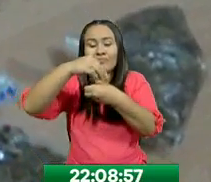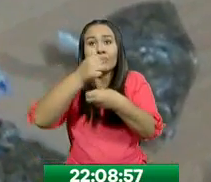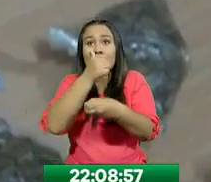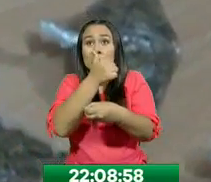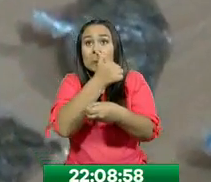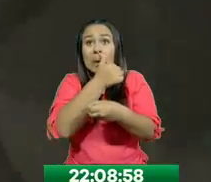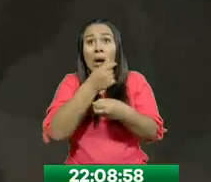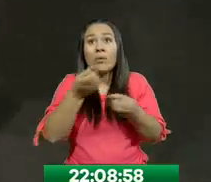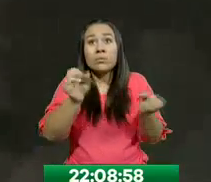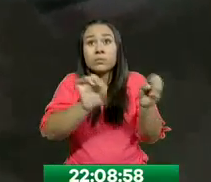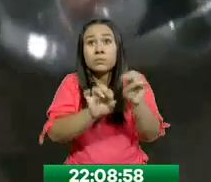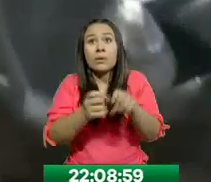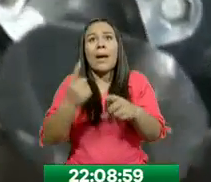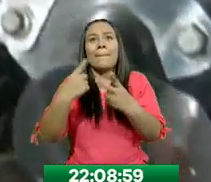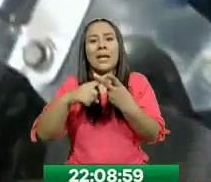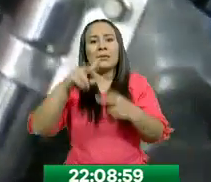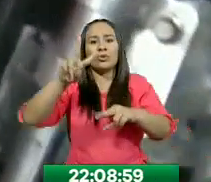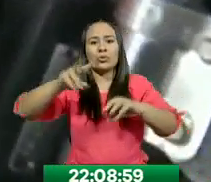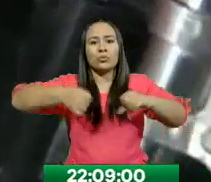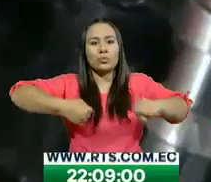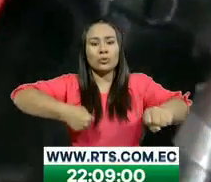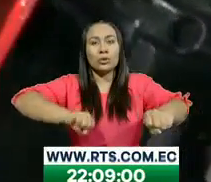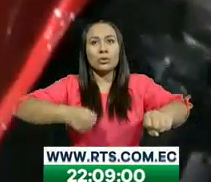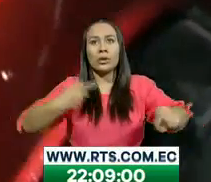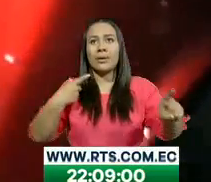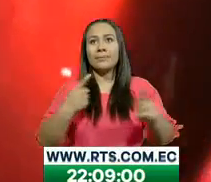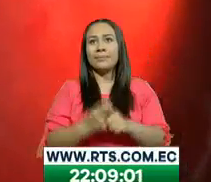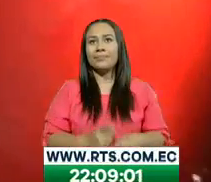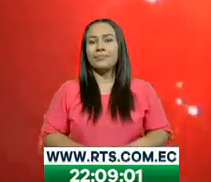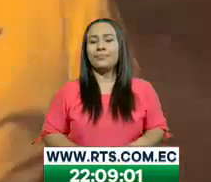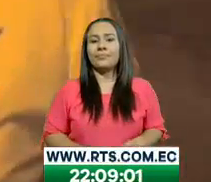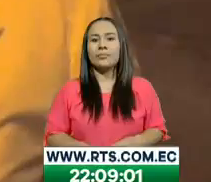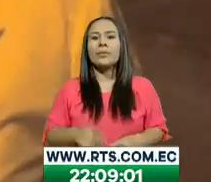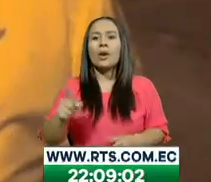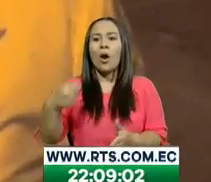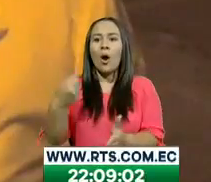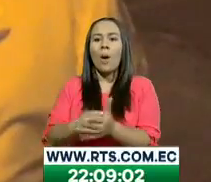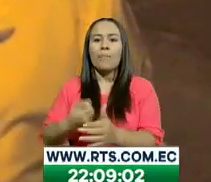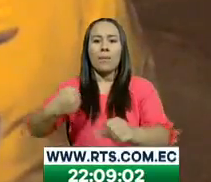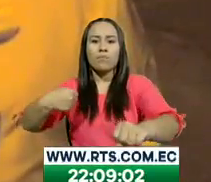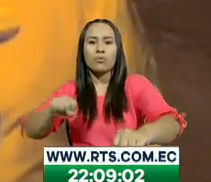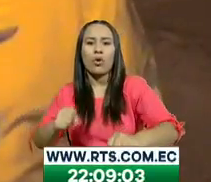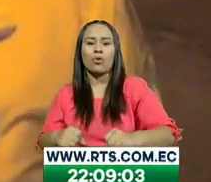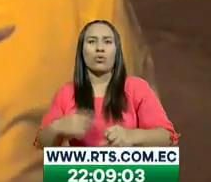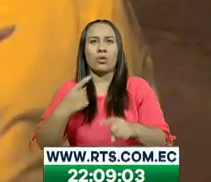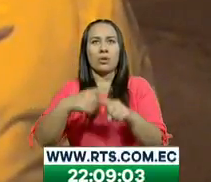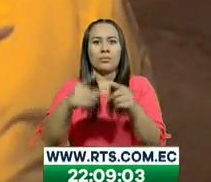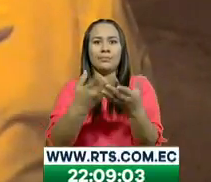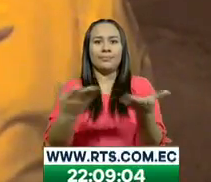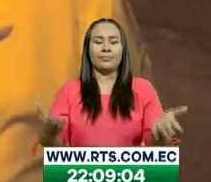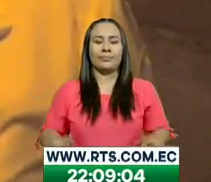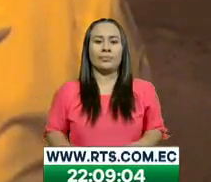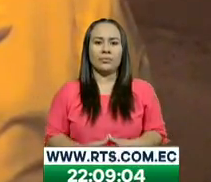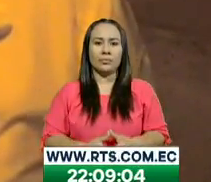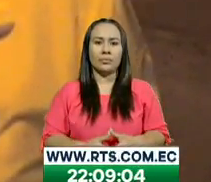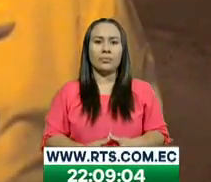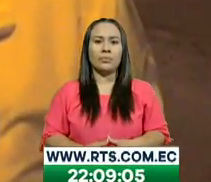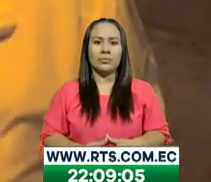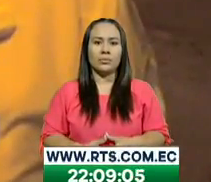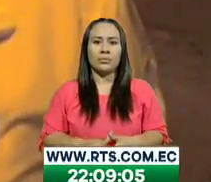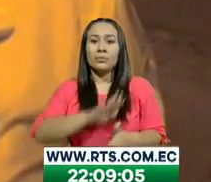fiscalización y dos motocicletas ellos habían adquirido electrodomésticos e inclusive habían comprado una motocicleta